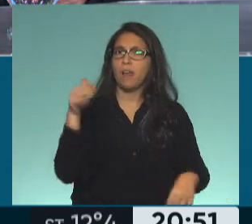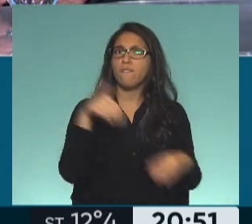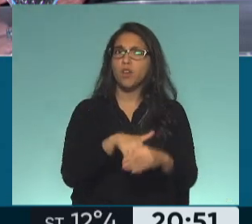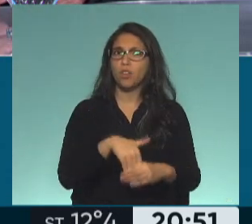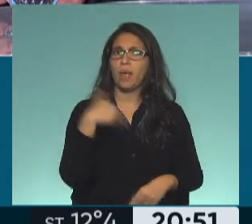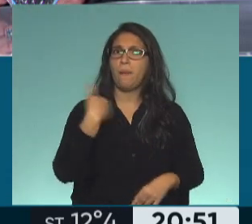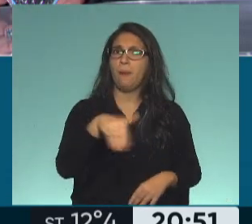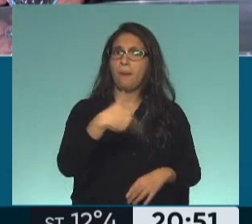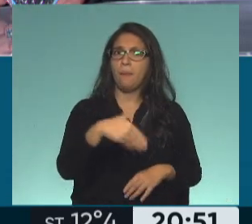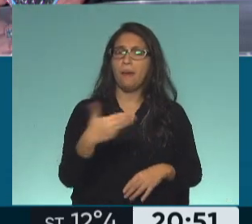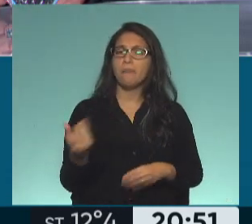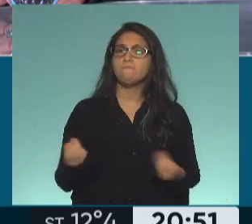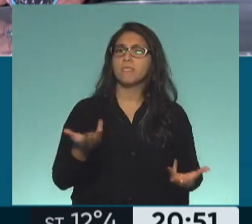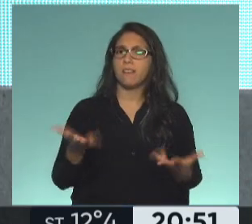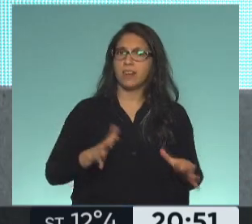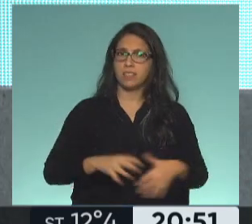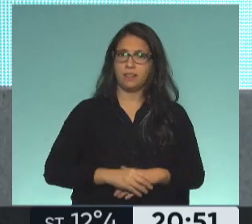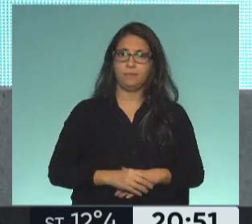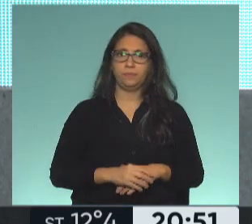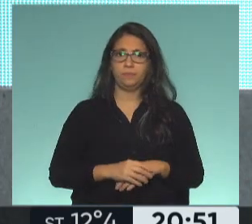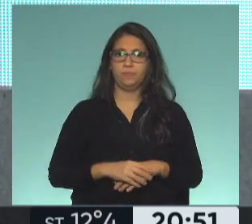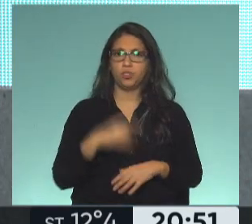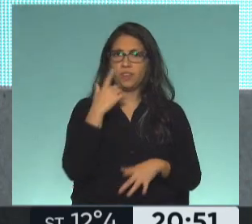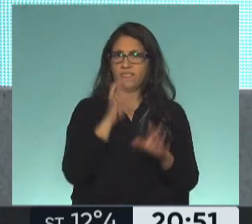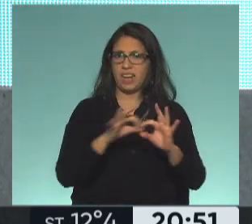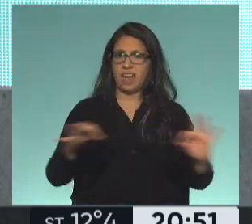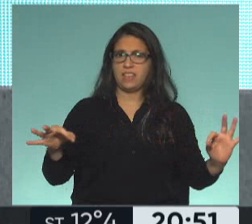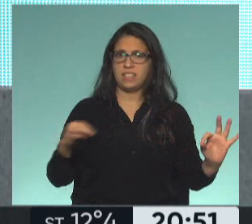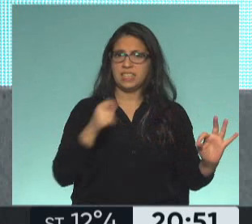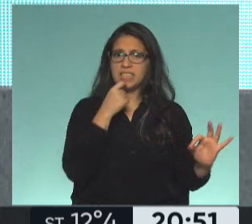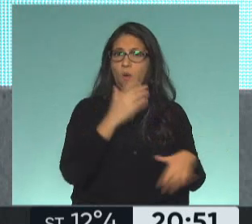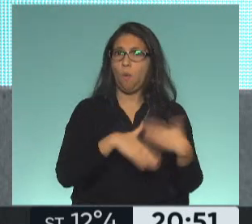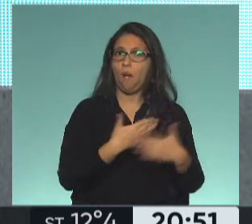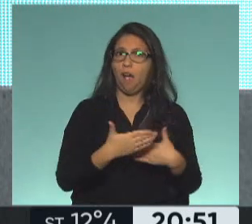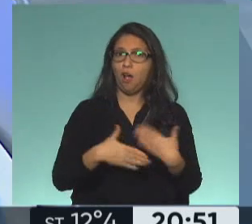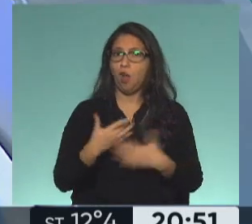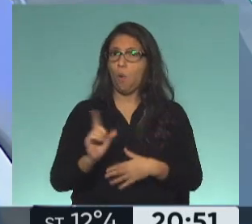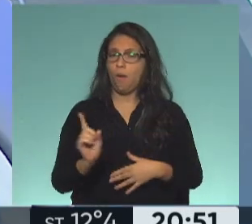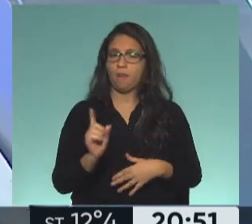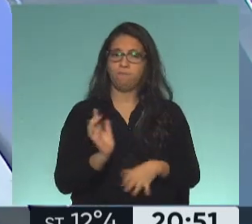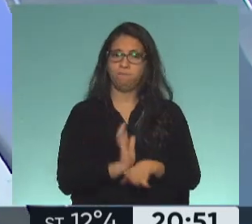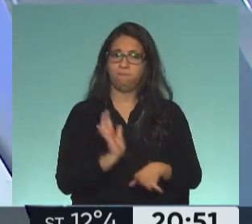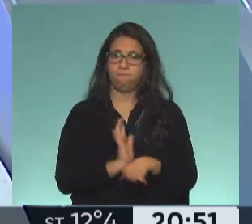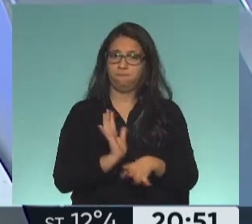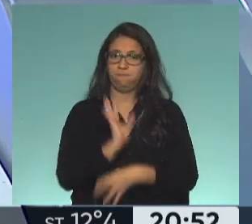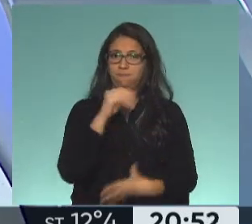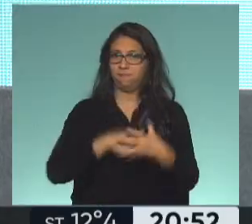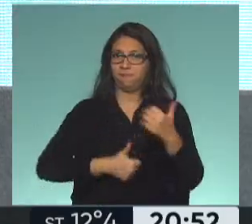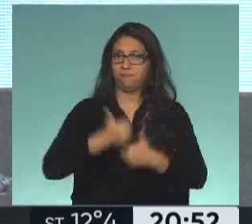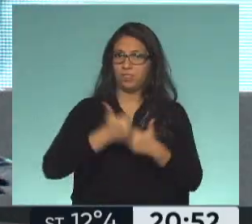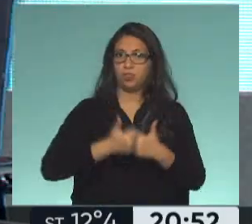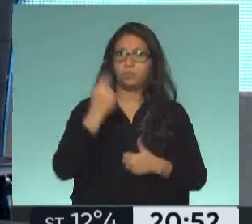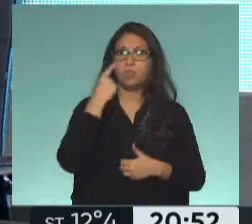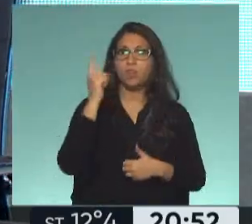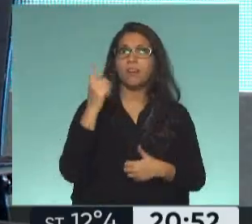votar esa opción. Yo voy a parafrasear un poco si juega o no juega. Yo preguntaría, compañeras, ¿qué se